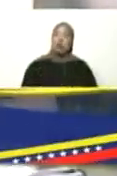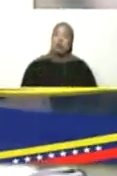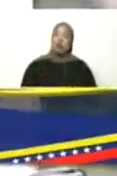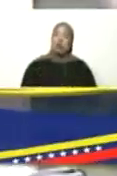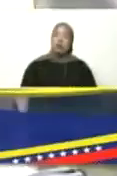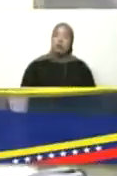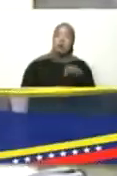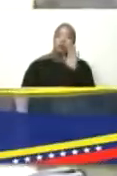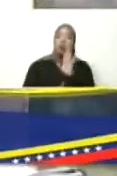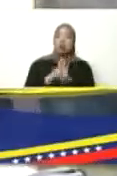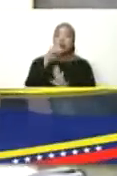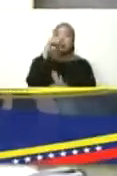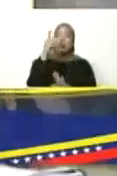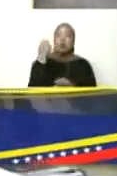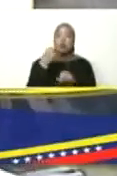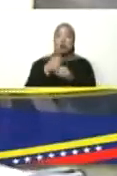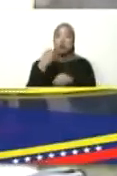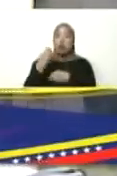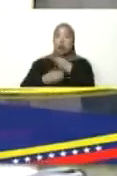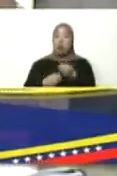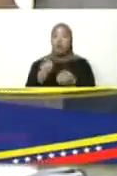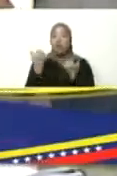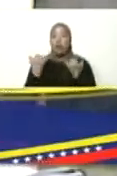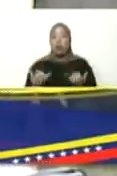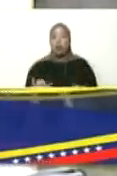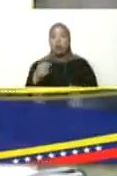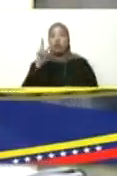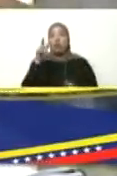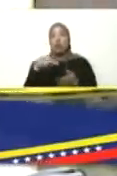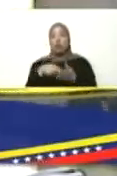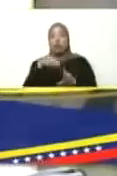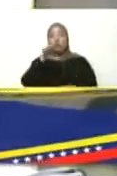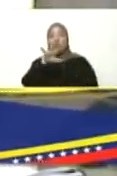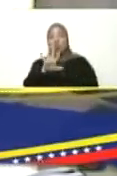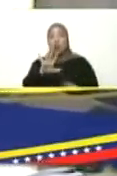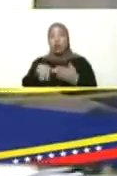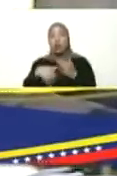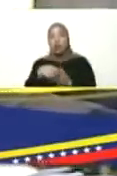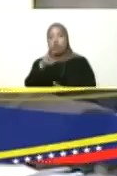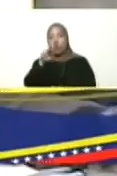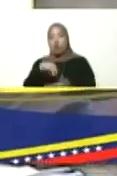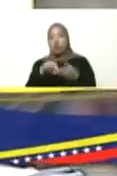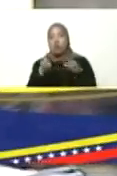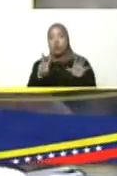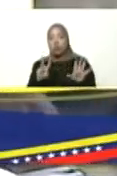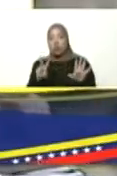de desarrollo de la época, 2005, 2006.